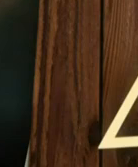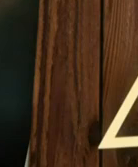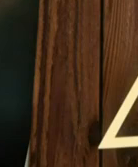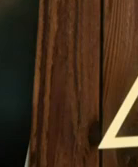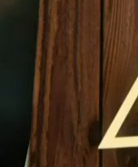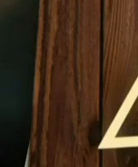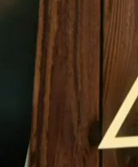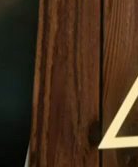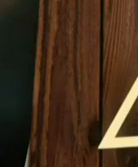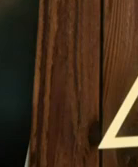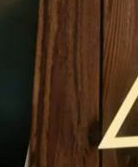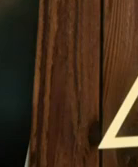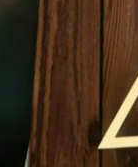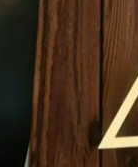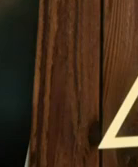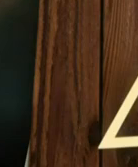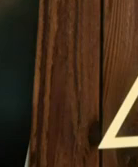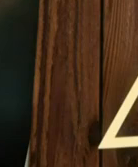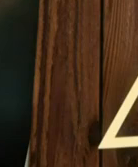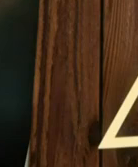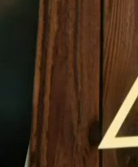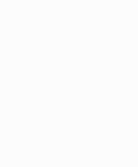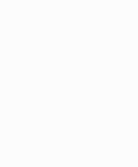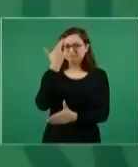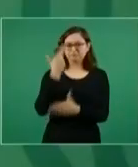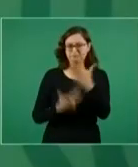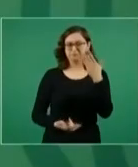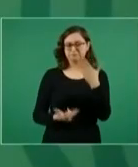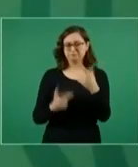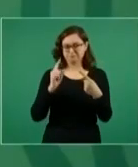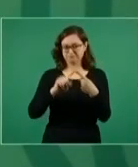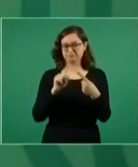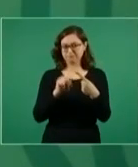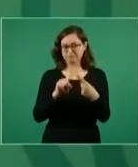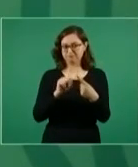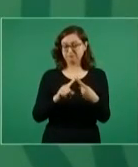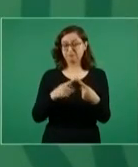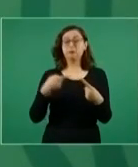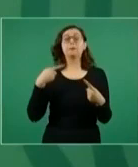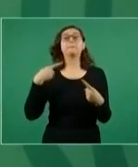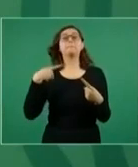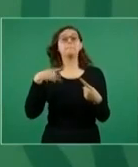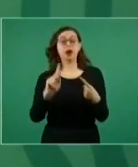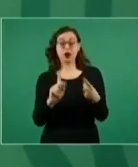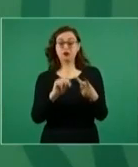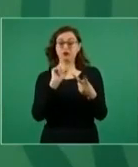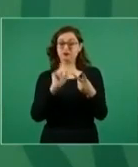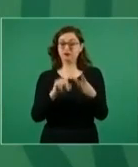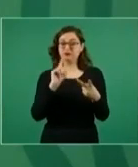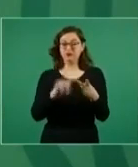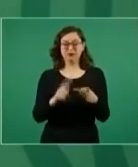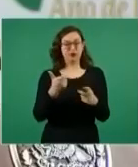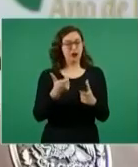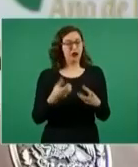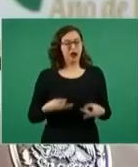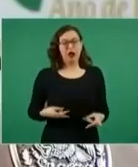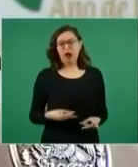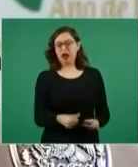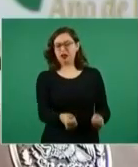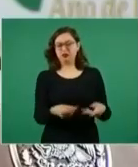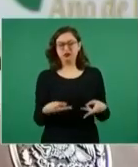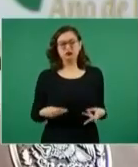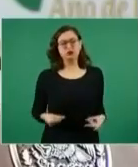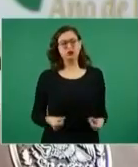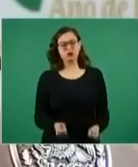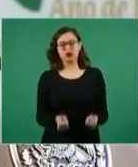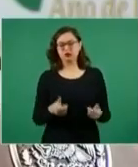fuera real se necesitaba una enciclopedia. Bueno, todo un Casanova, Lord Peña. Pero ante esto el presidente mencionó que solamente un